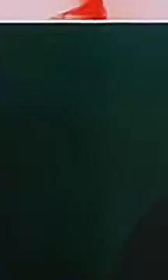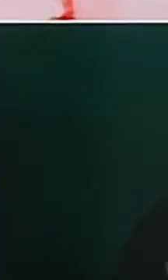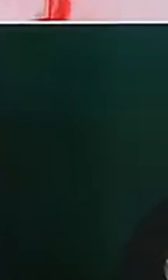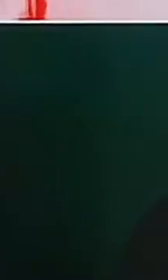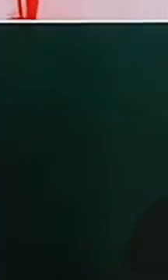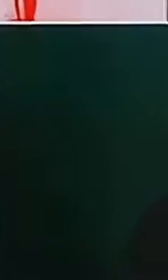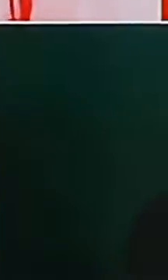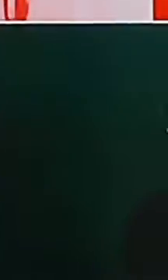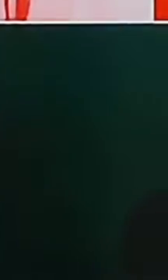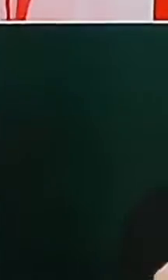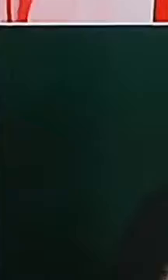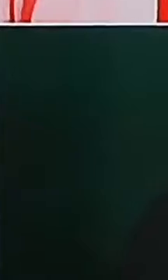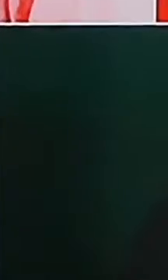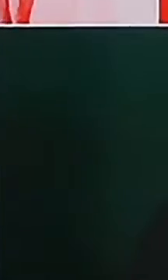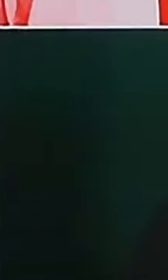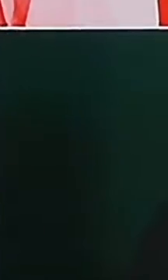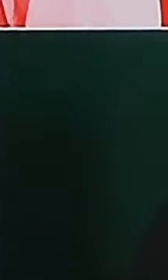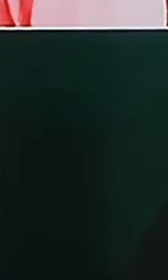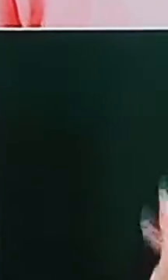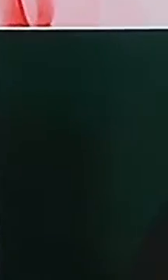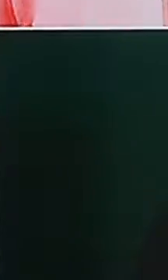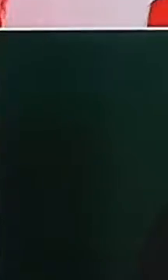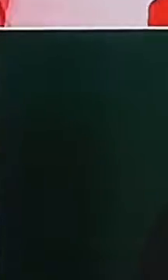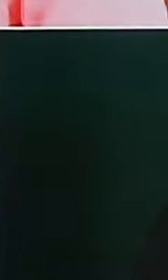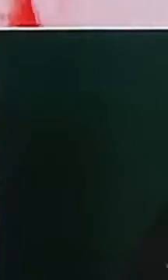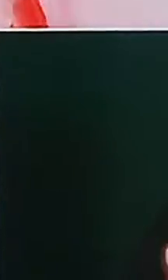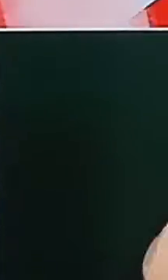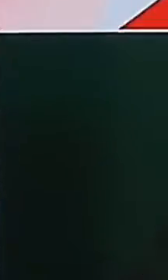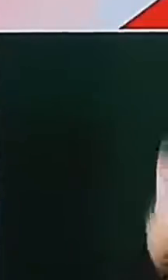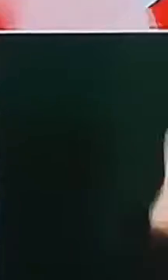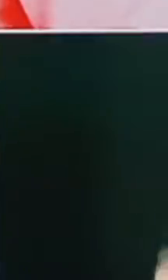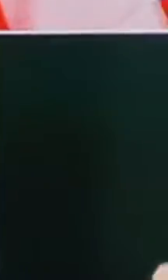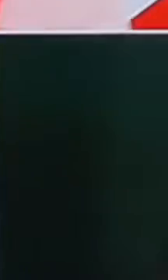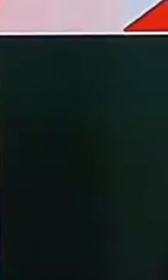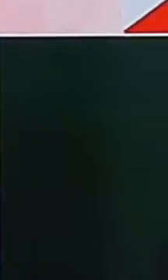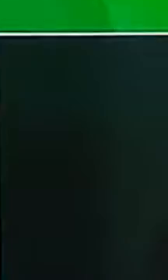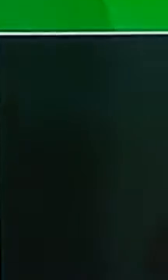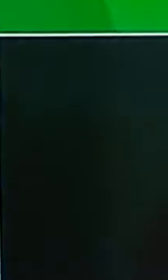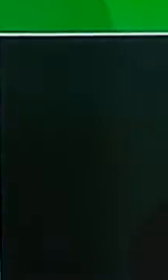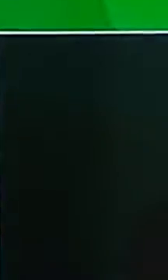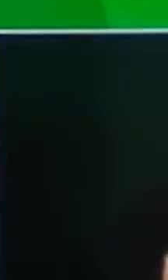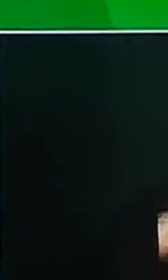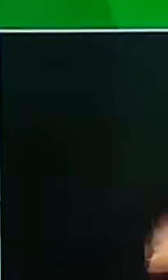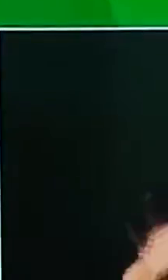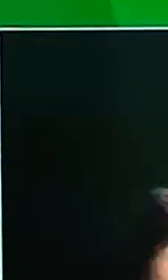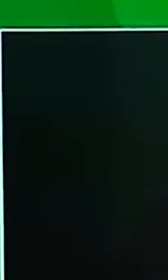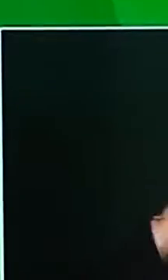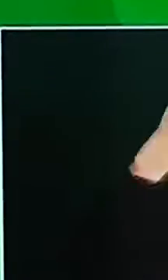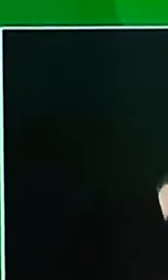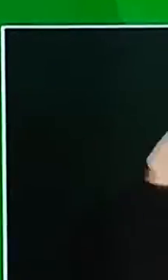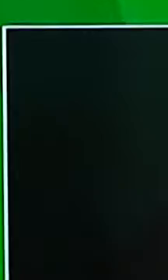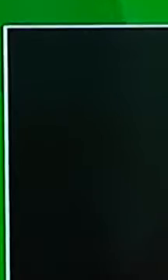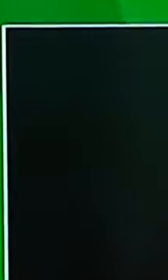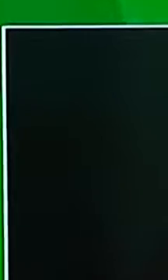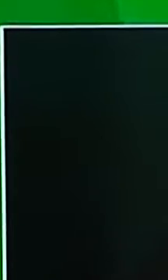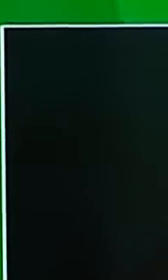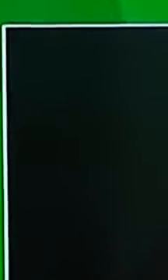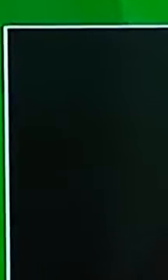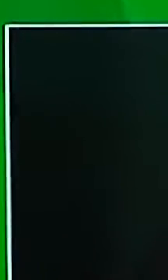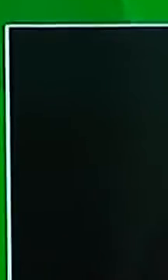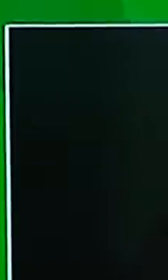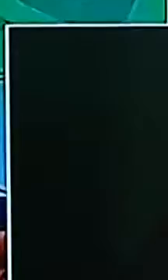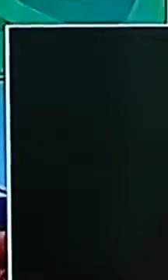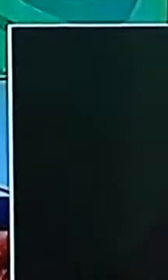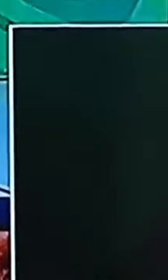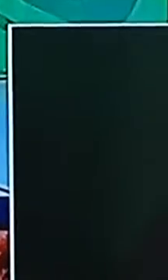dicho, acá quien habla como le va en la fiesta y a nosotros nos ha ido extraordinariamente muy bien con